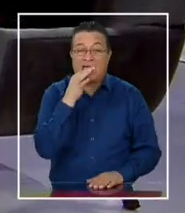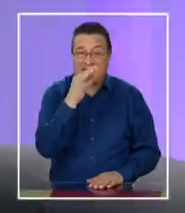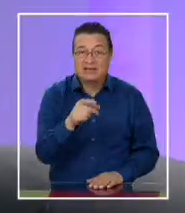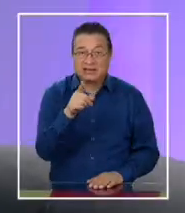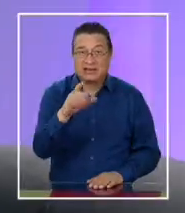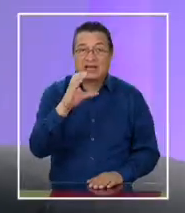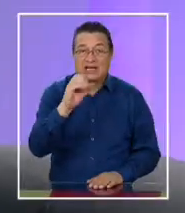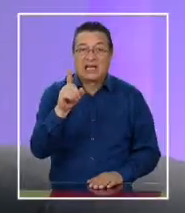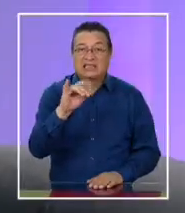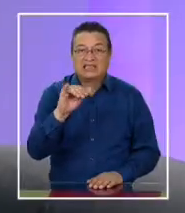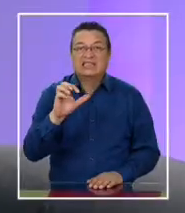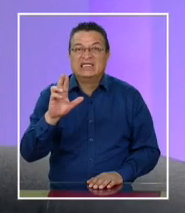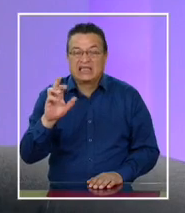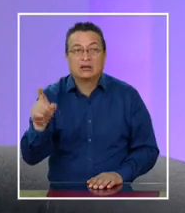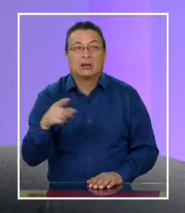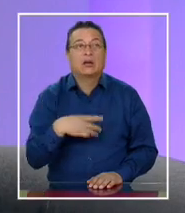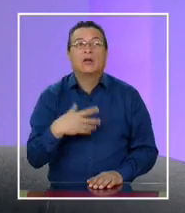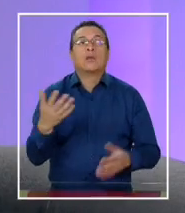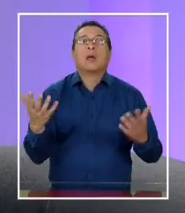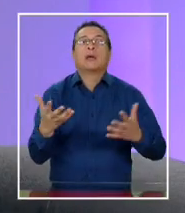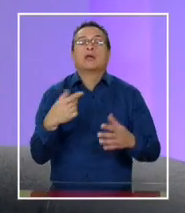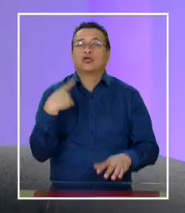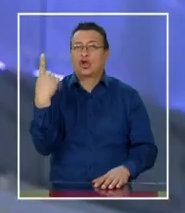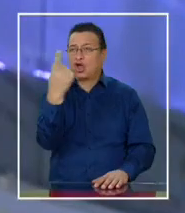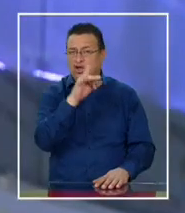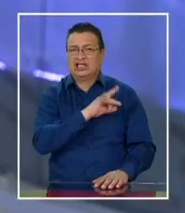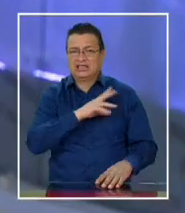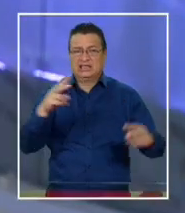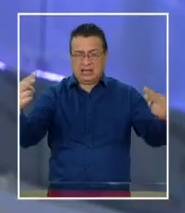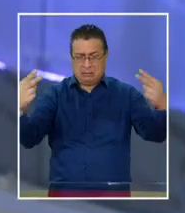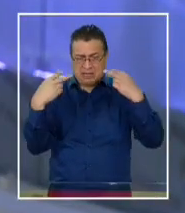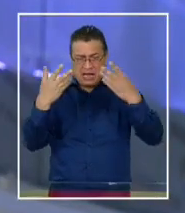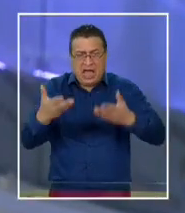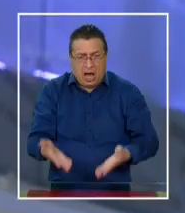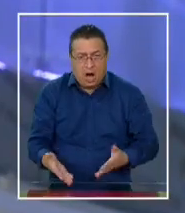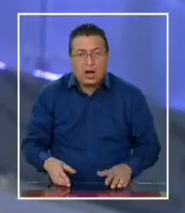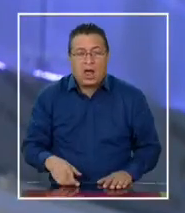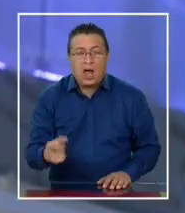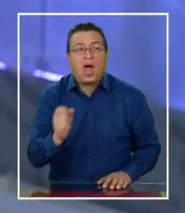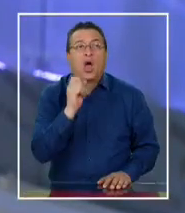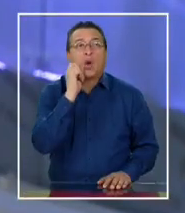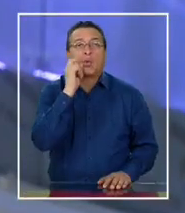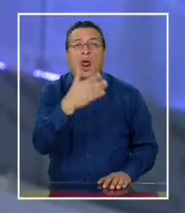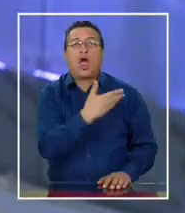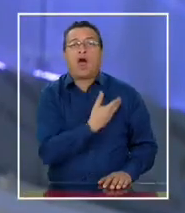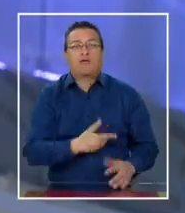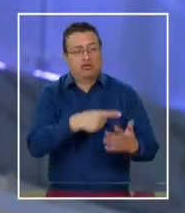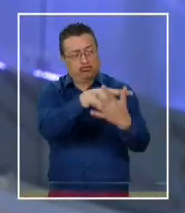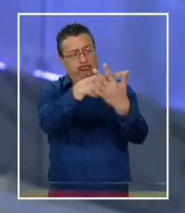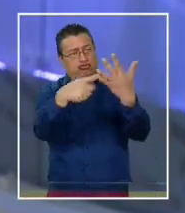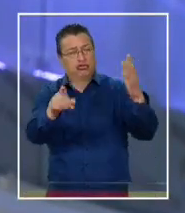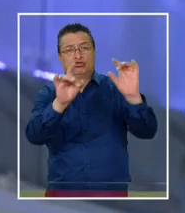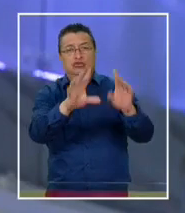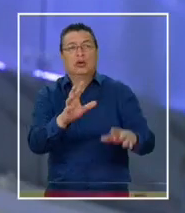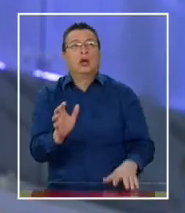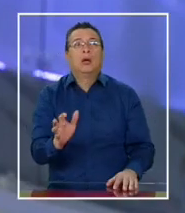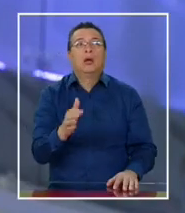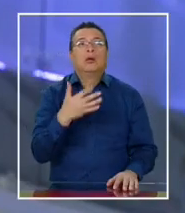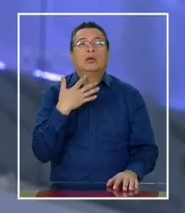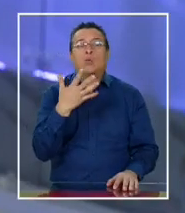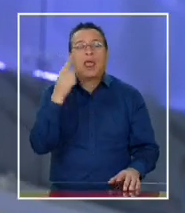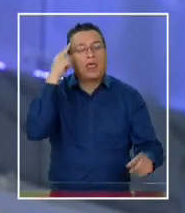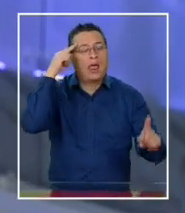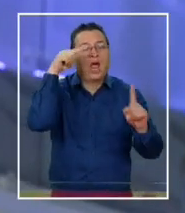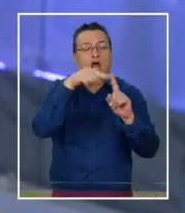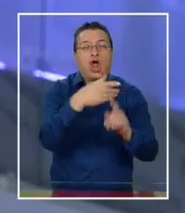metía realmente Cuál es el asunto Aquí está chile mirándonos viendo Cuál es el gobierno que tiene Qué lógica tiene ese